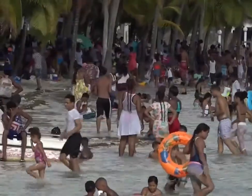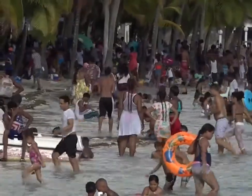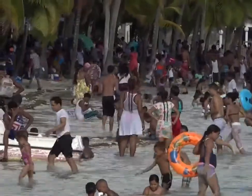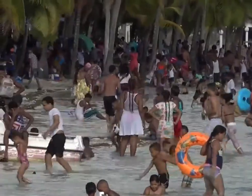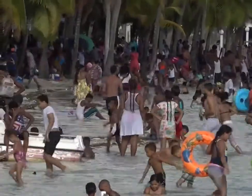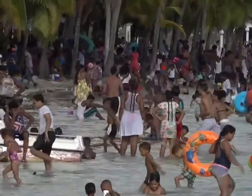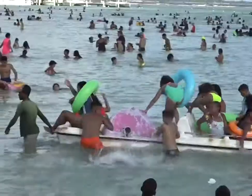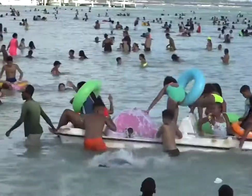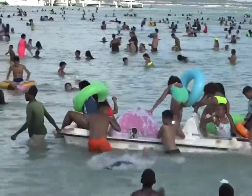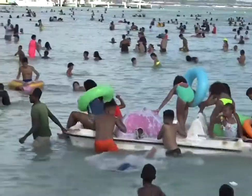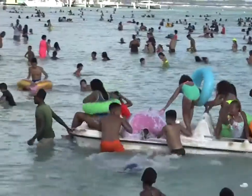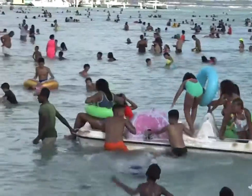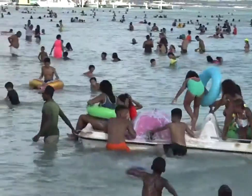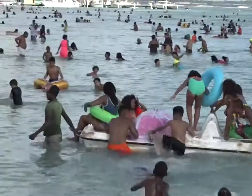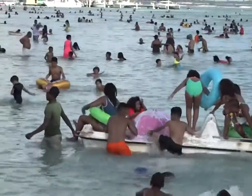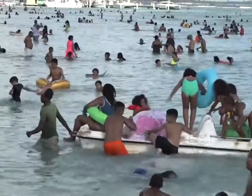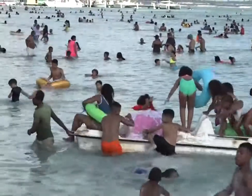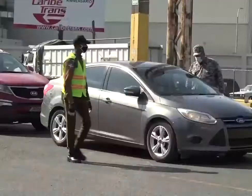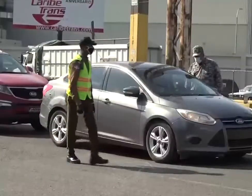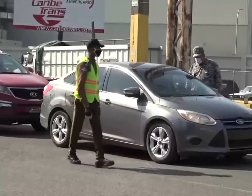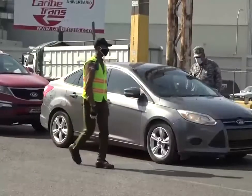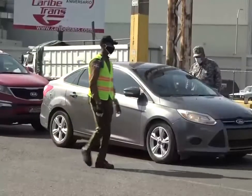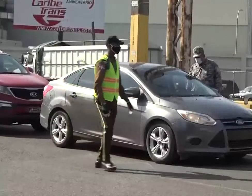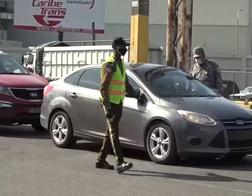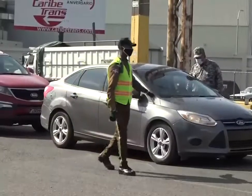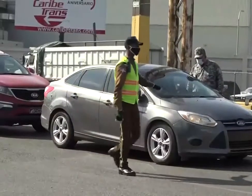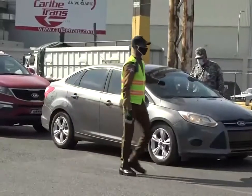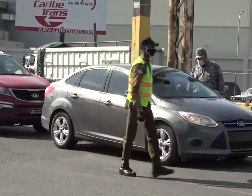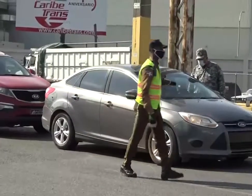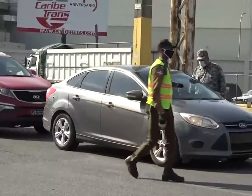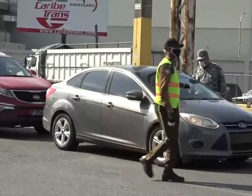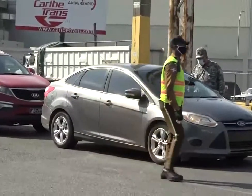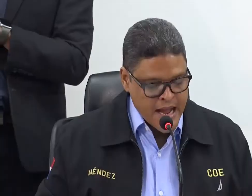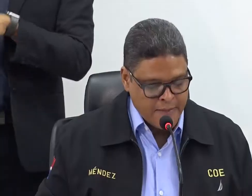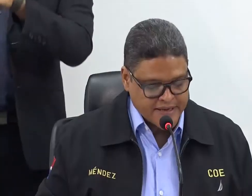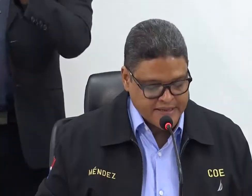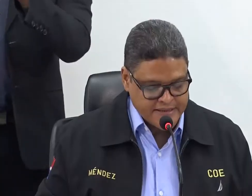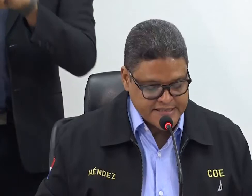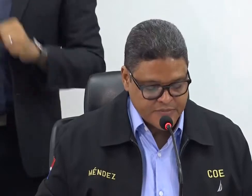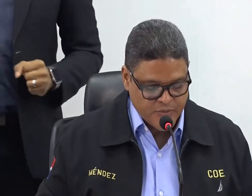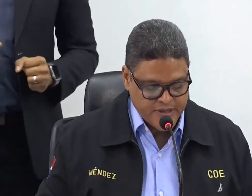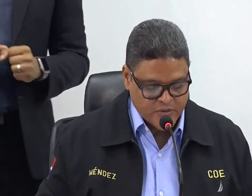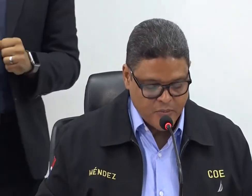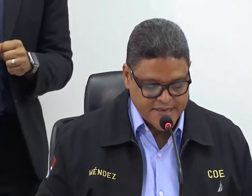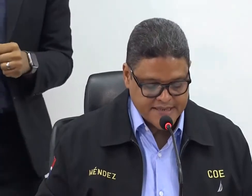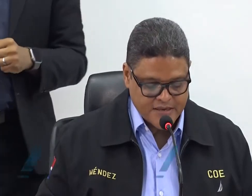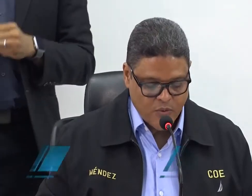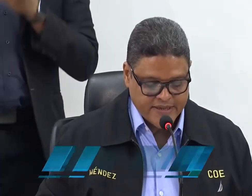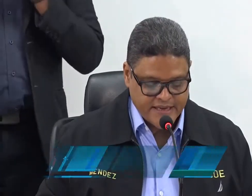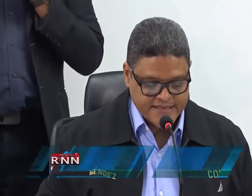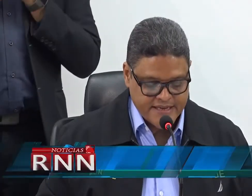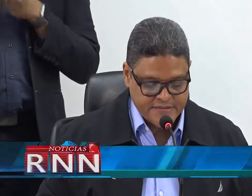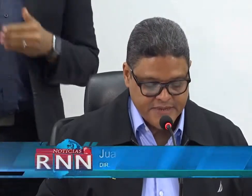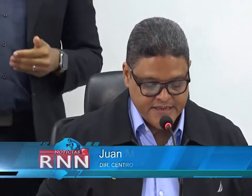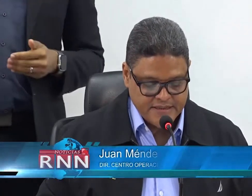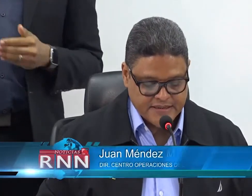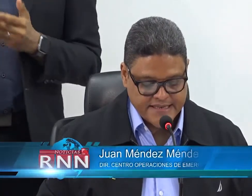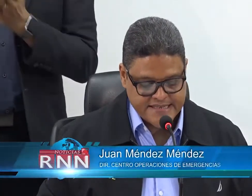socorro ubicados en las playas, balnearios y principales vías del país. A partir de ese momento, más de